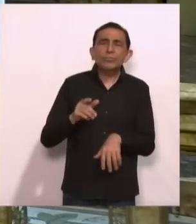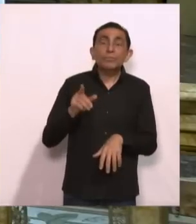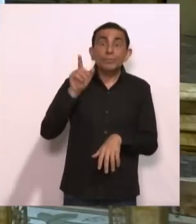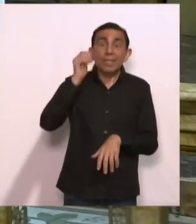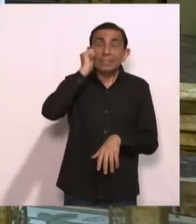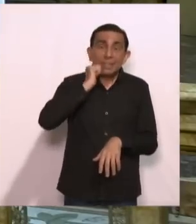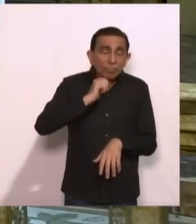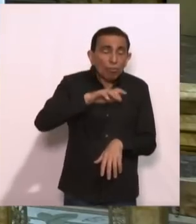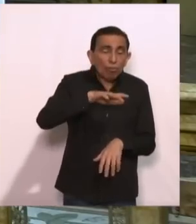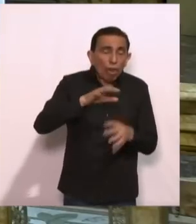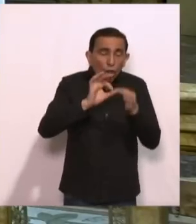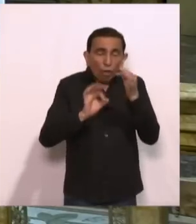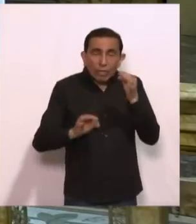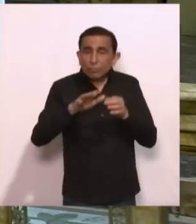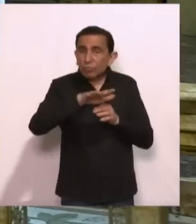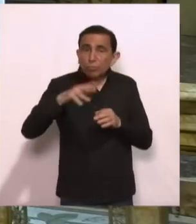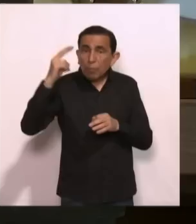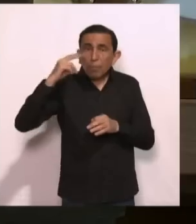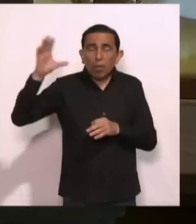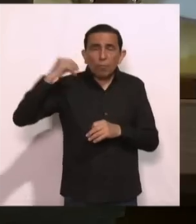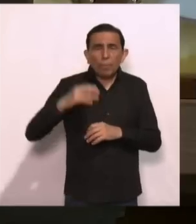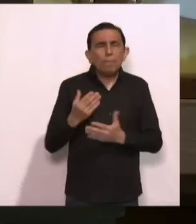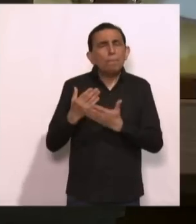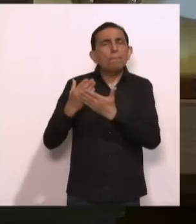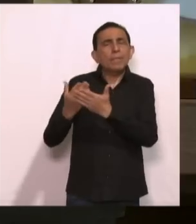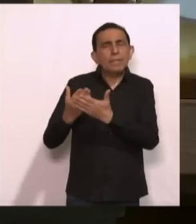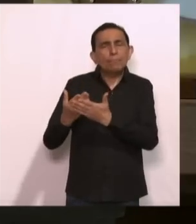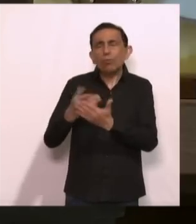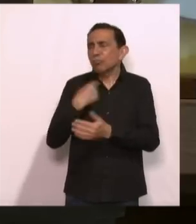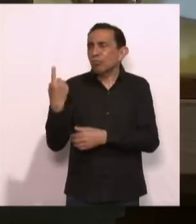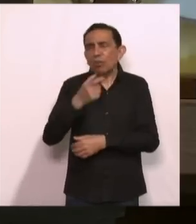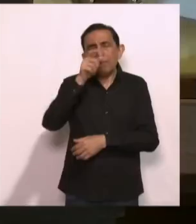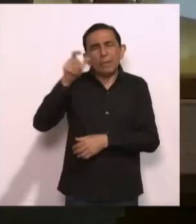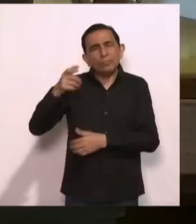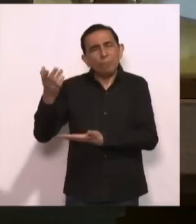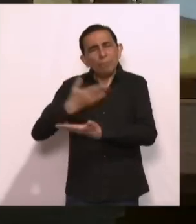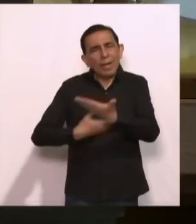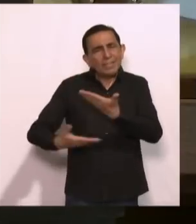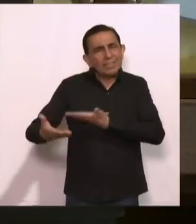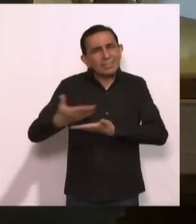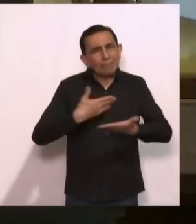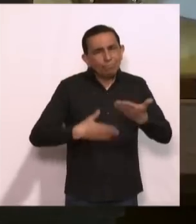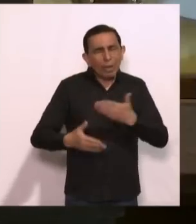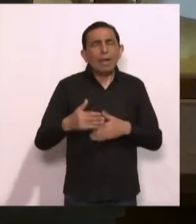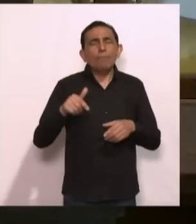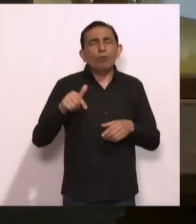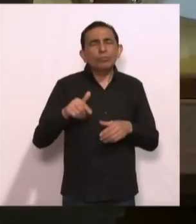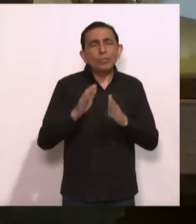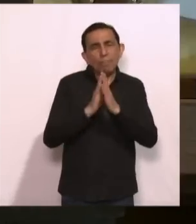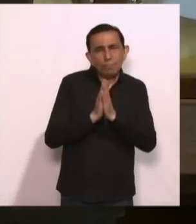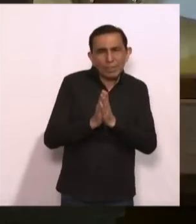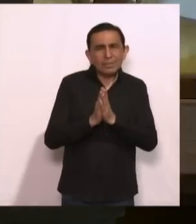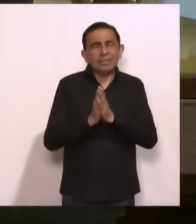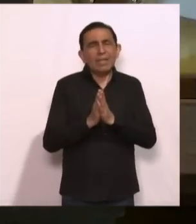la oración de tu pueblo. Por todos los que participamos de esta celebración por los medios de la comunicación